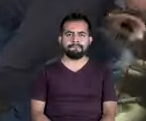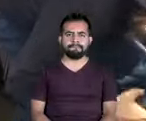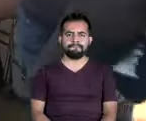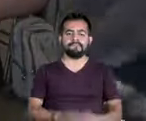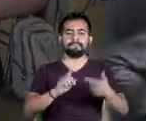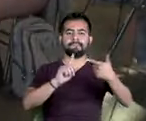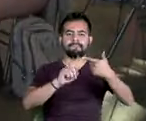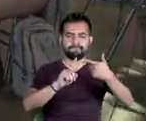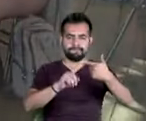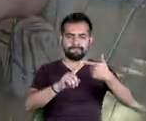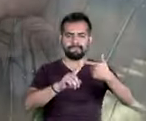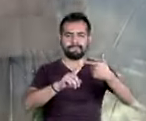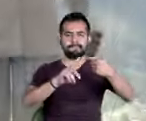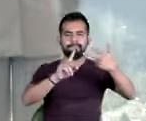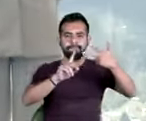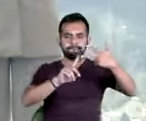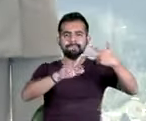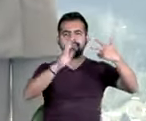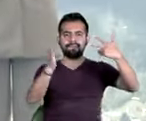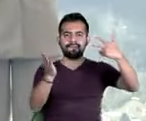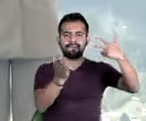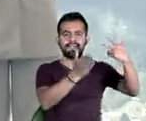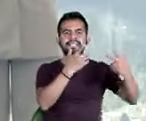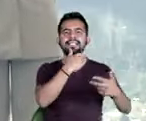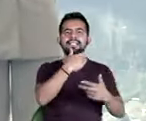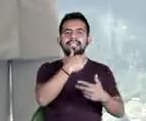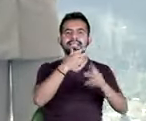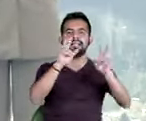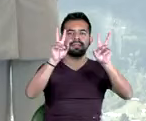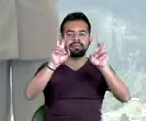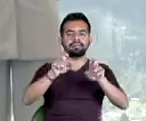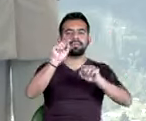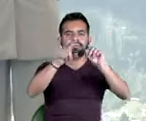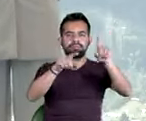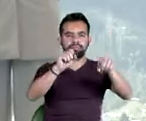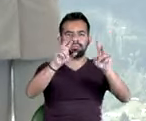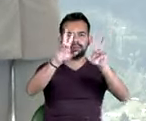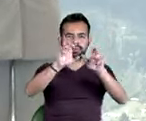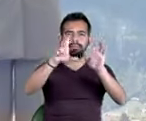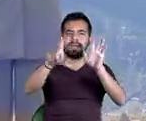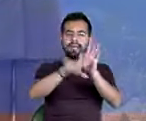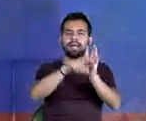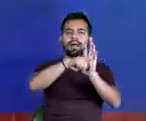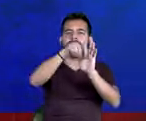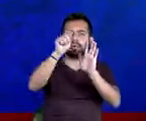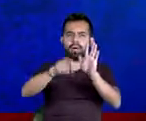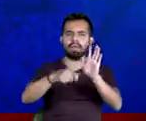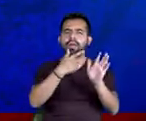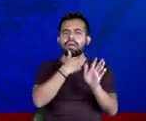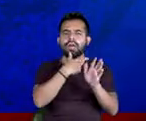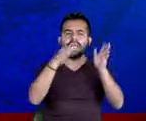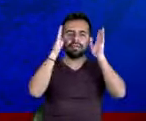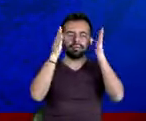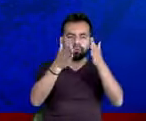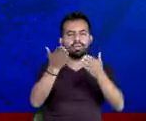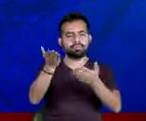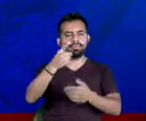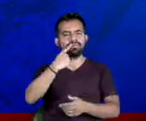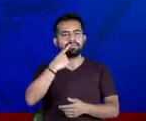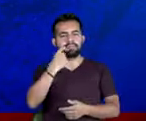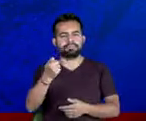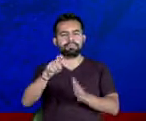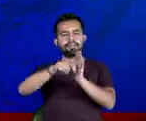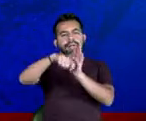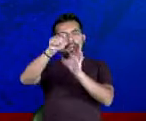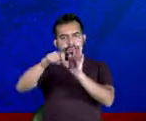Quiero continuar con quien estará al frente de la Procuraduría Metropolitana, el doctor Andrés Segovia. Él es abogado, máster en argumentación